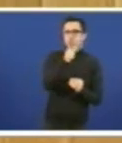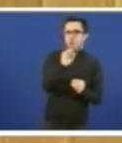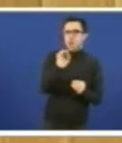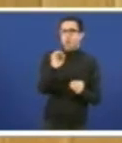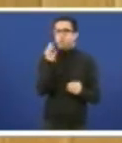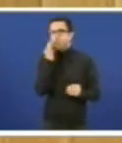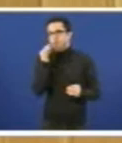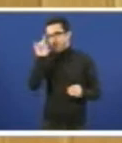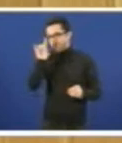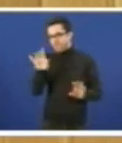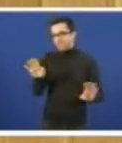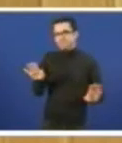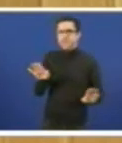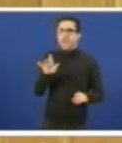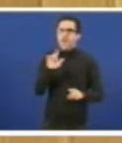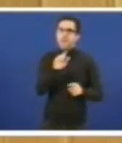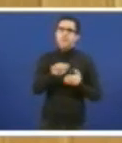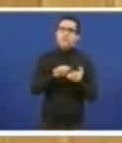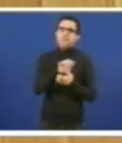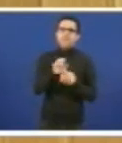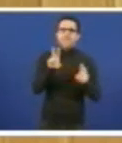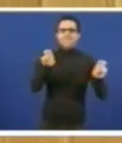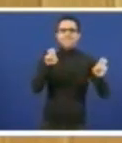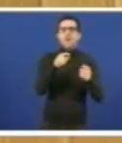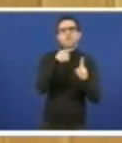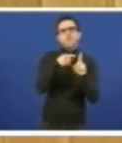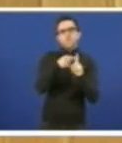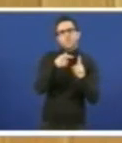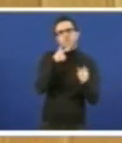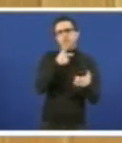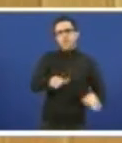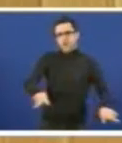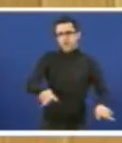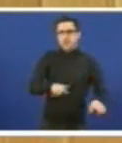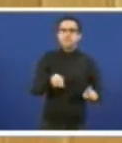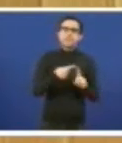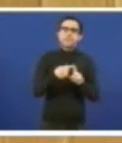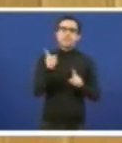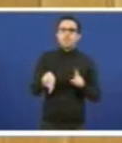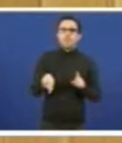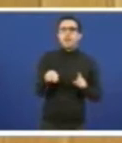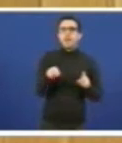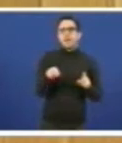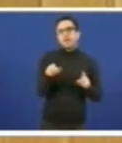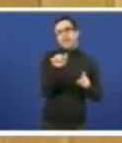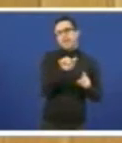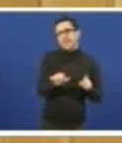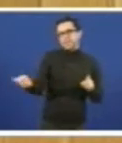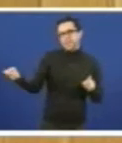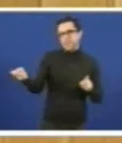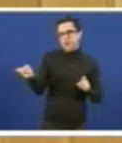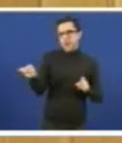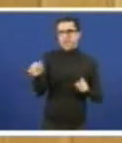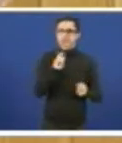linguaxe. Do 12 ao 16 de marzo, a Semana da Prensa. Tamén sabemos da súa importancia para o